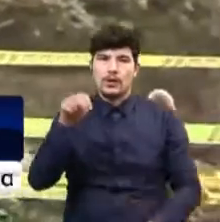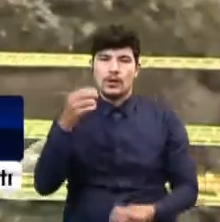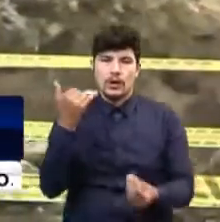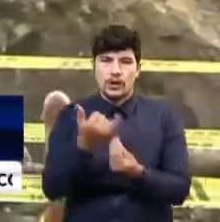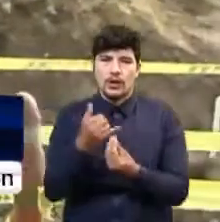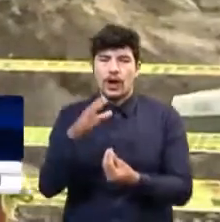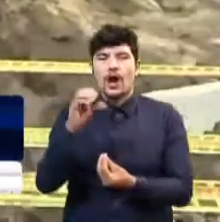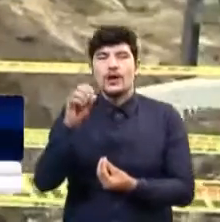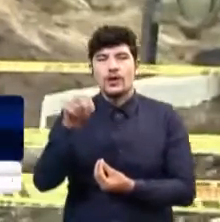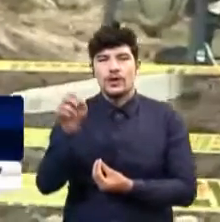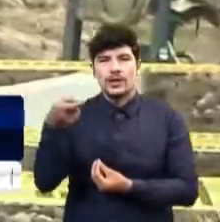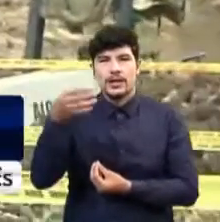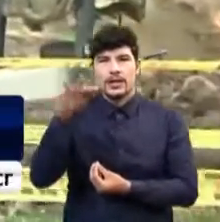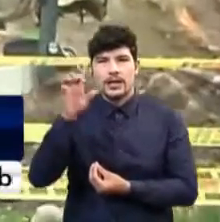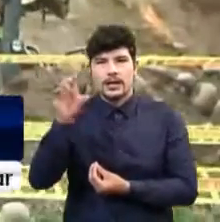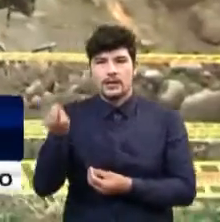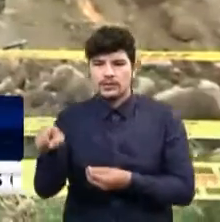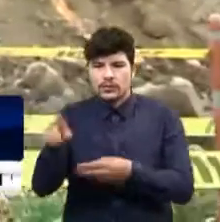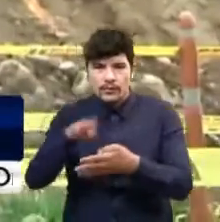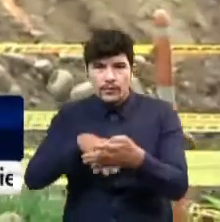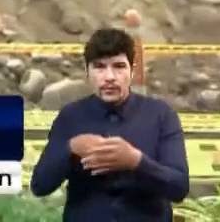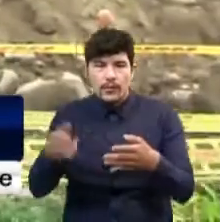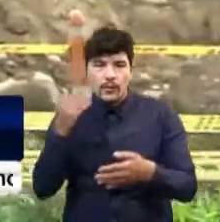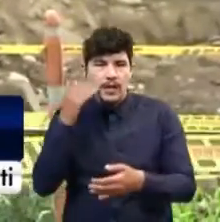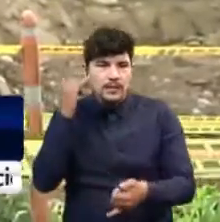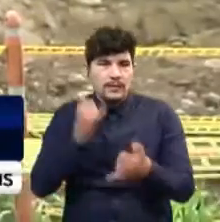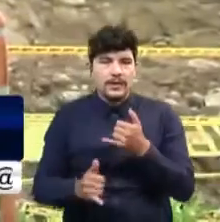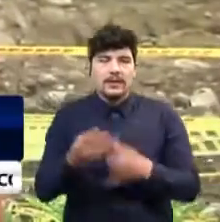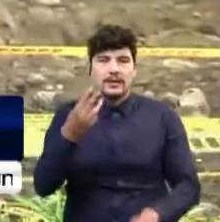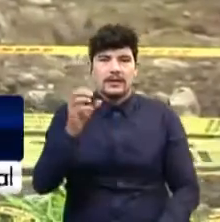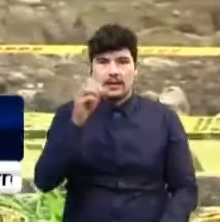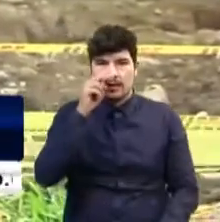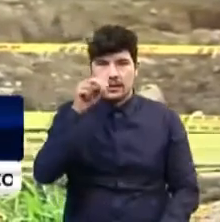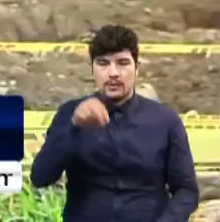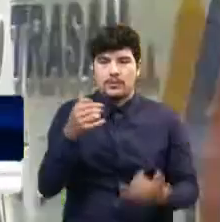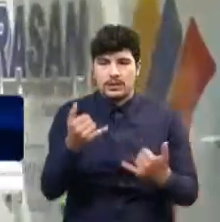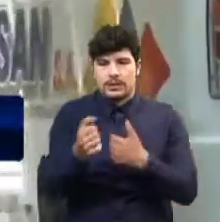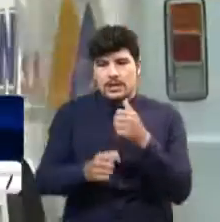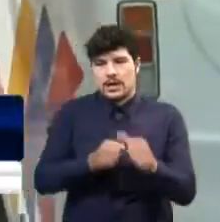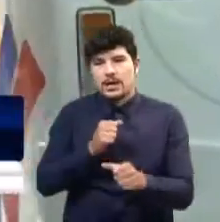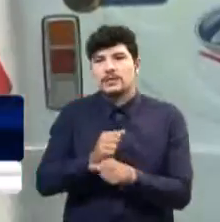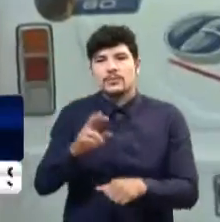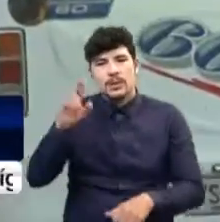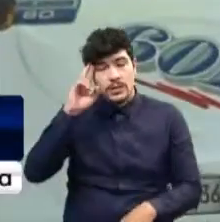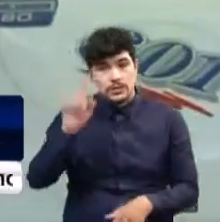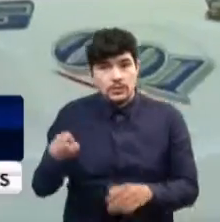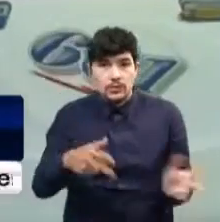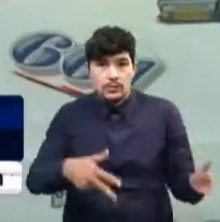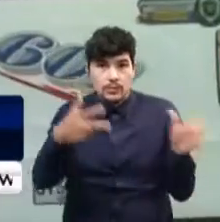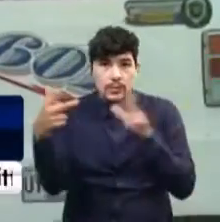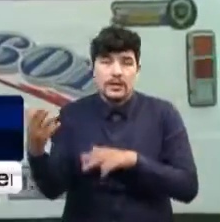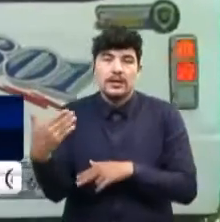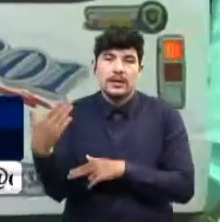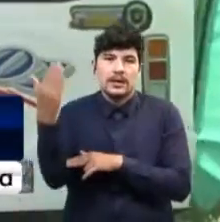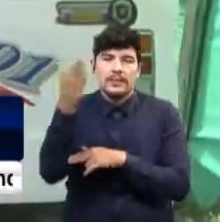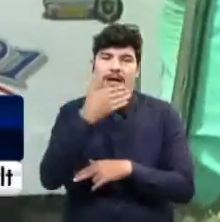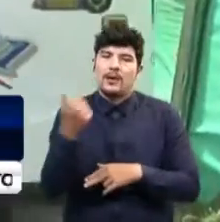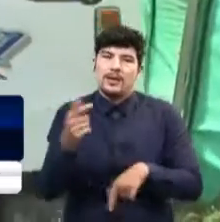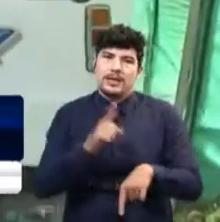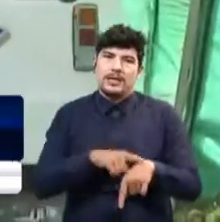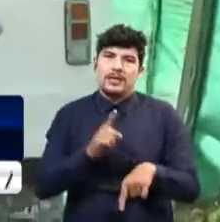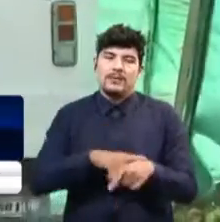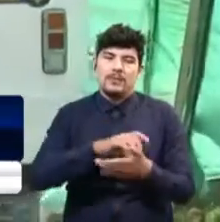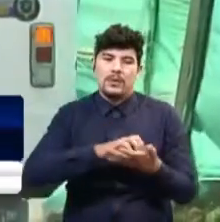para entregar la obra se contempla para el 30 de junio de este año. Esto estará mejorando la movilidad, los tiempos de recorrido y también